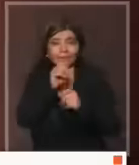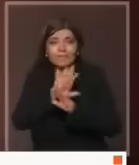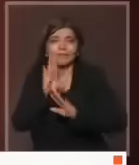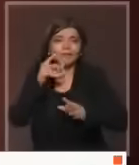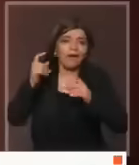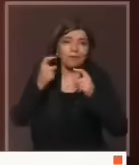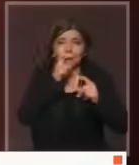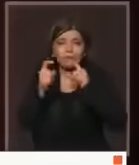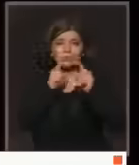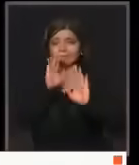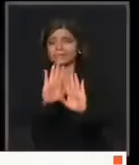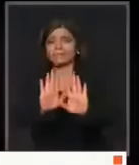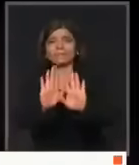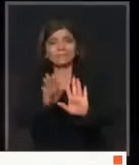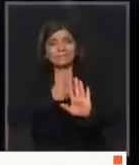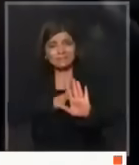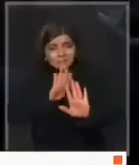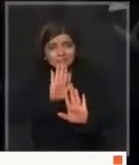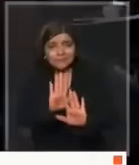Diputado, va a entrar en silencio.